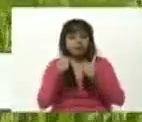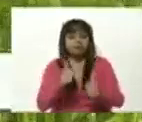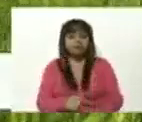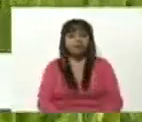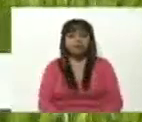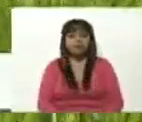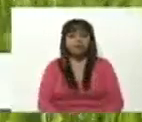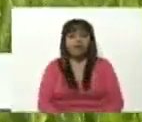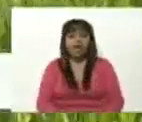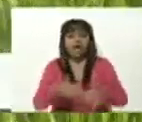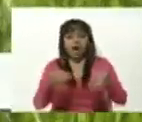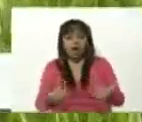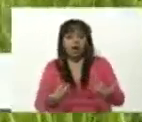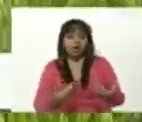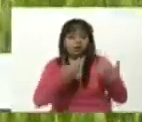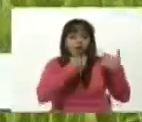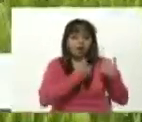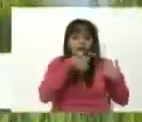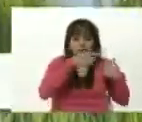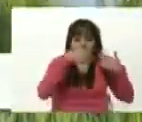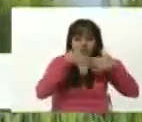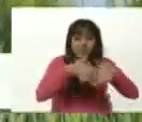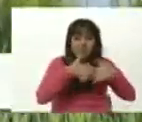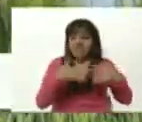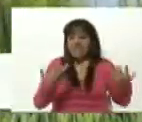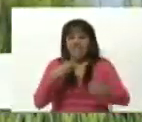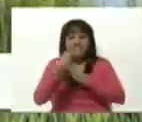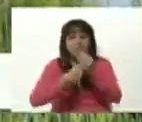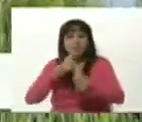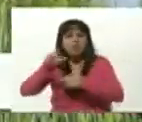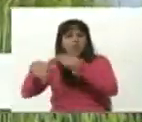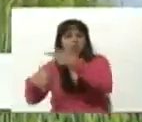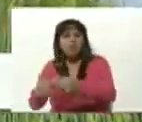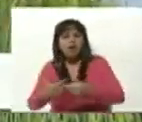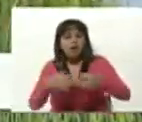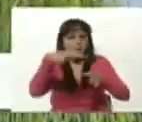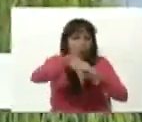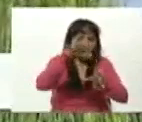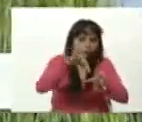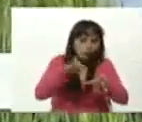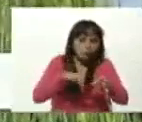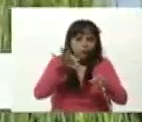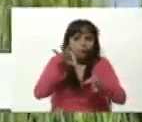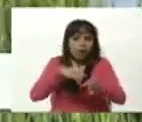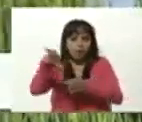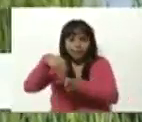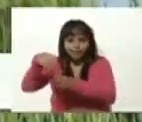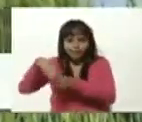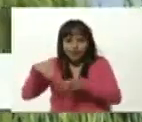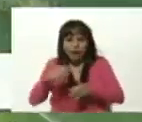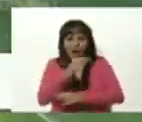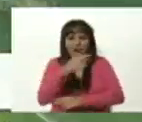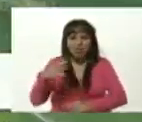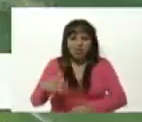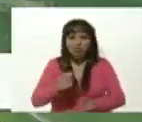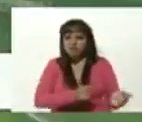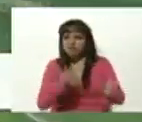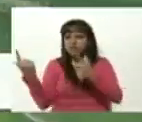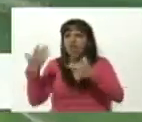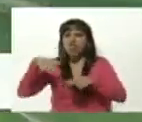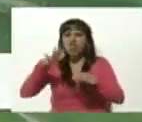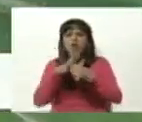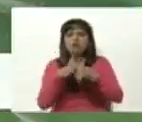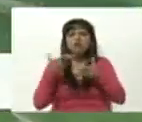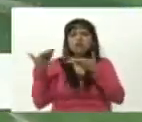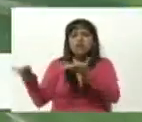Jaime, gerente general de Agroimproa, ¿qué hacemos después que cosechamos este extraordinario lote de arroz? ¿Hacia dónde va? Explícanos